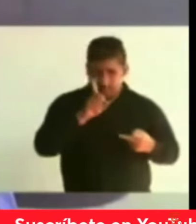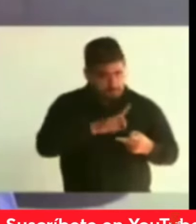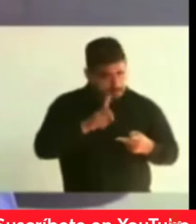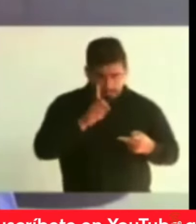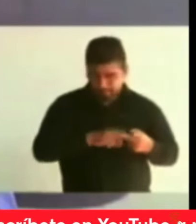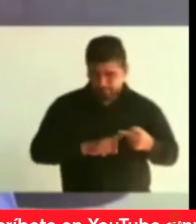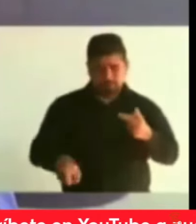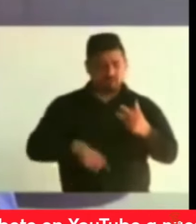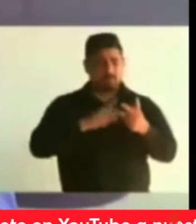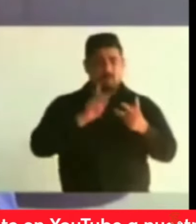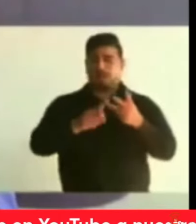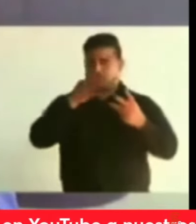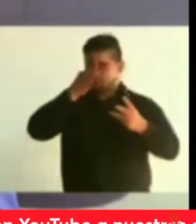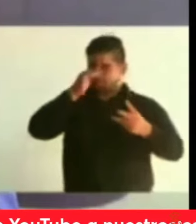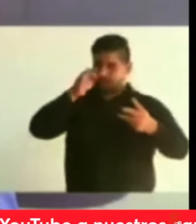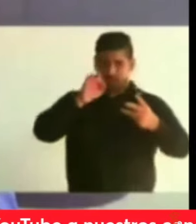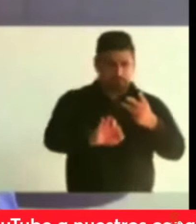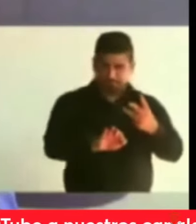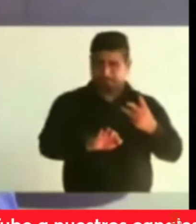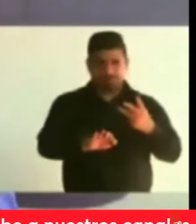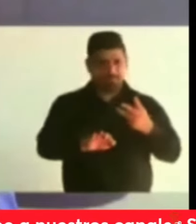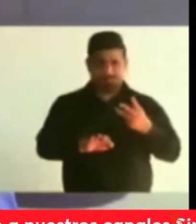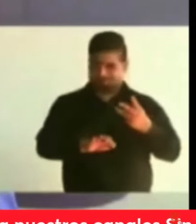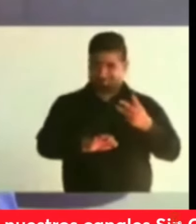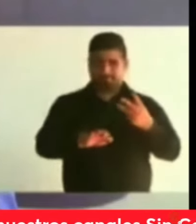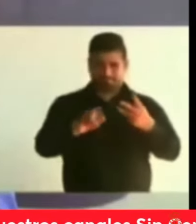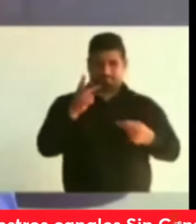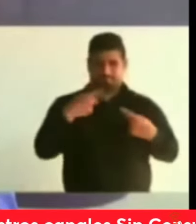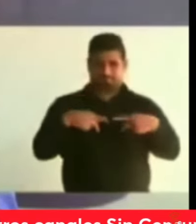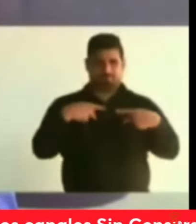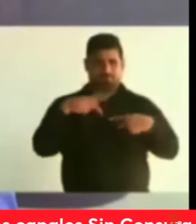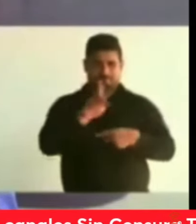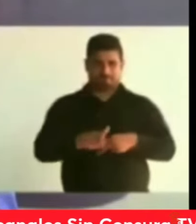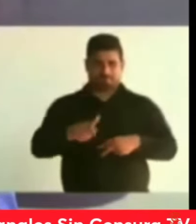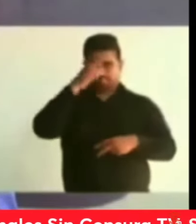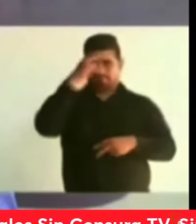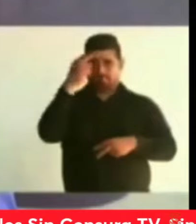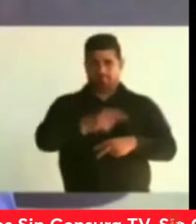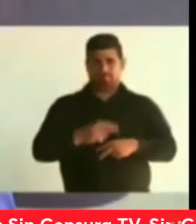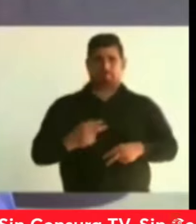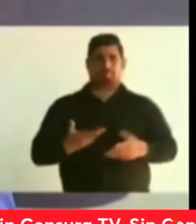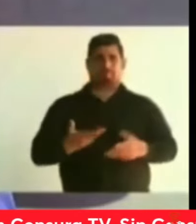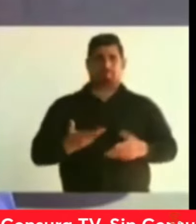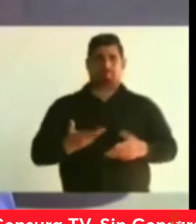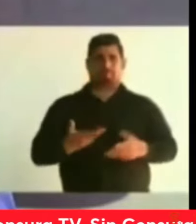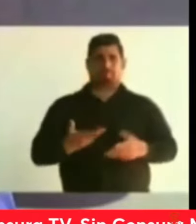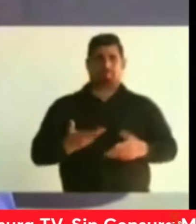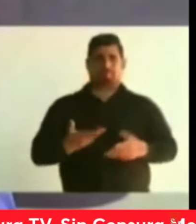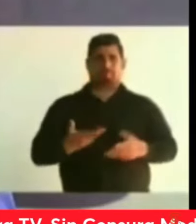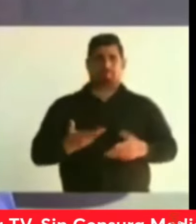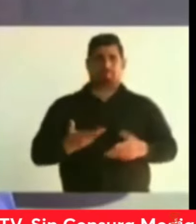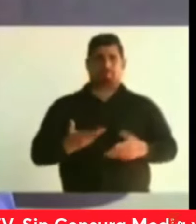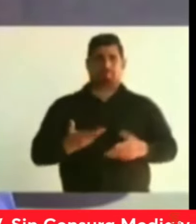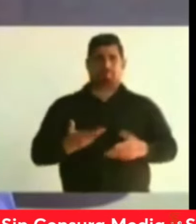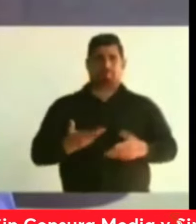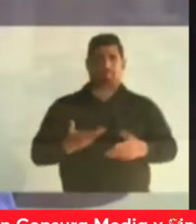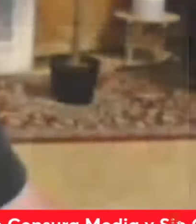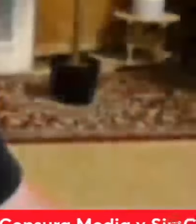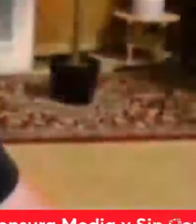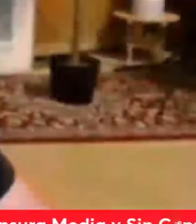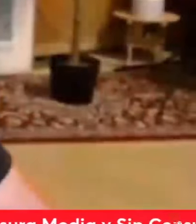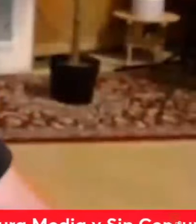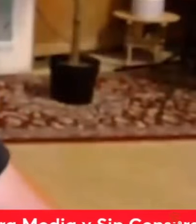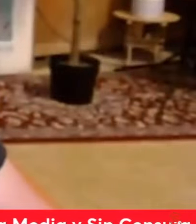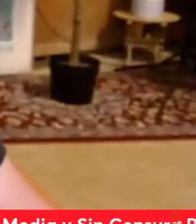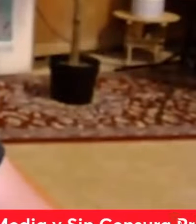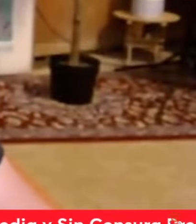mentir y no traicionar al pueblo Bueno lo tiene